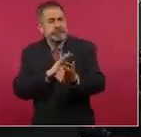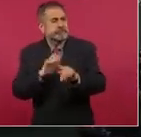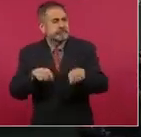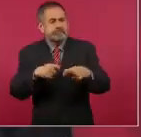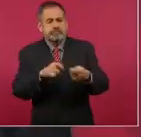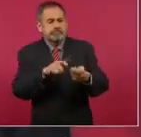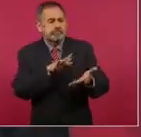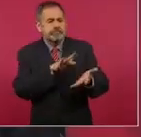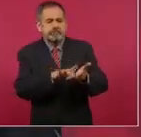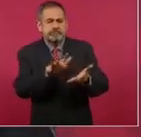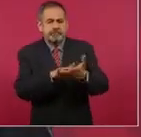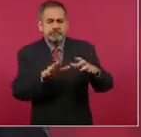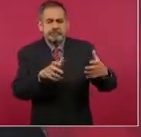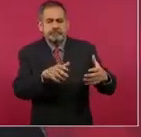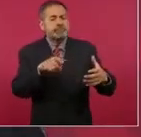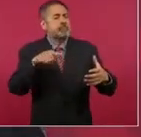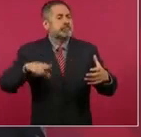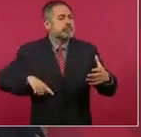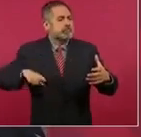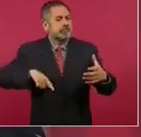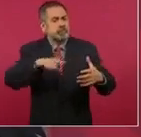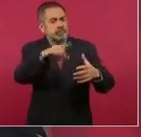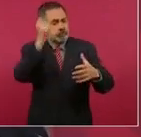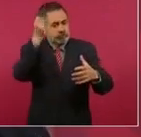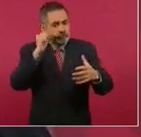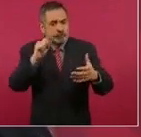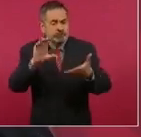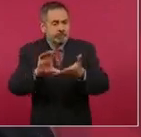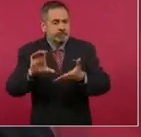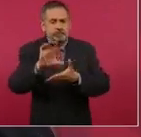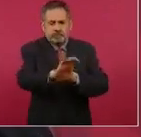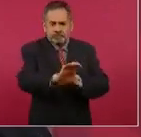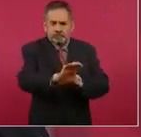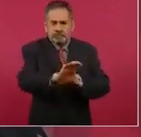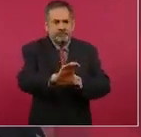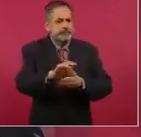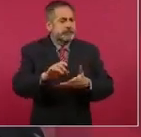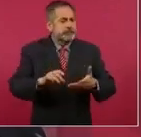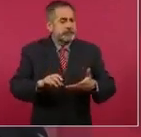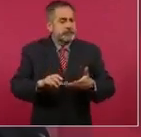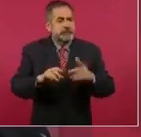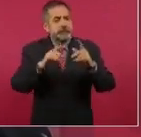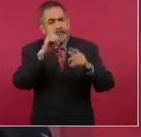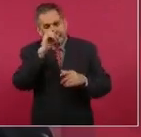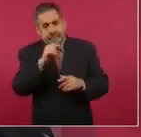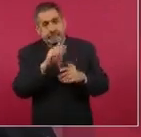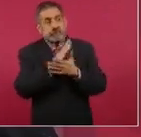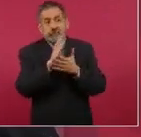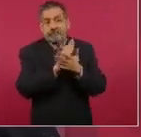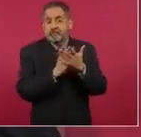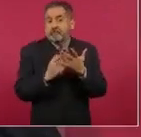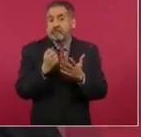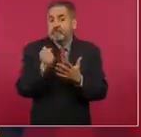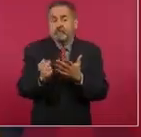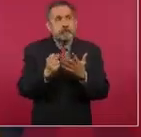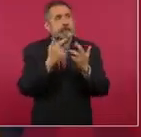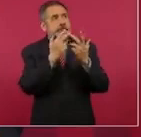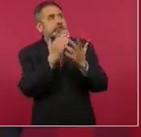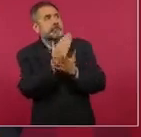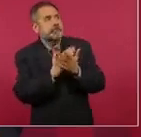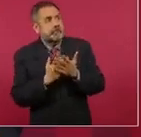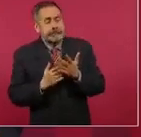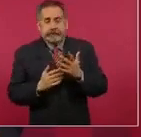apoyar al gobierno de Sinaloa. Hubo una falla estructural y